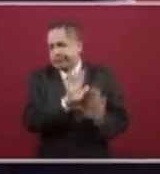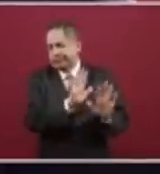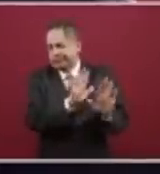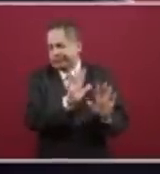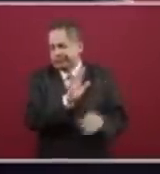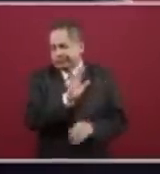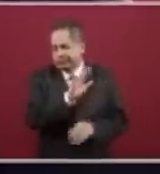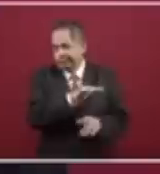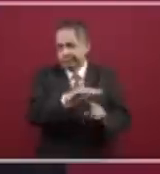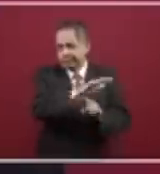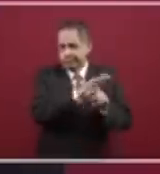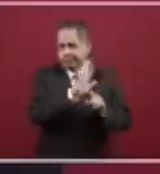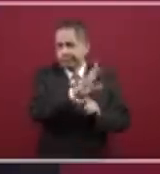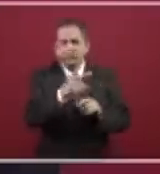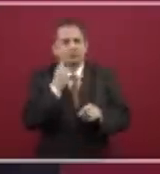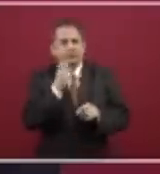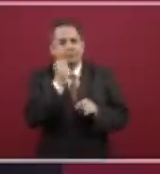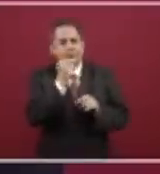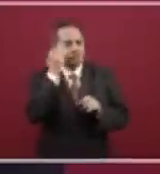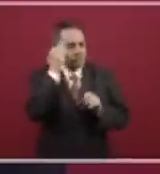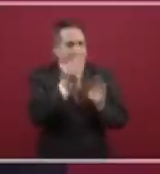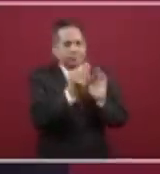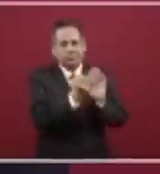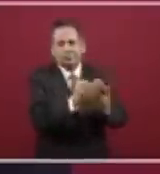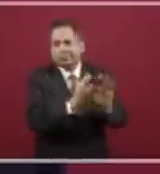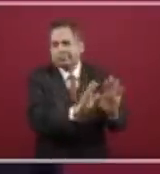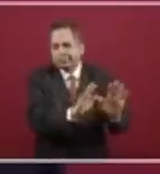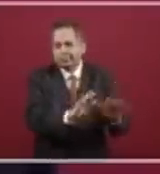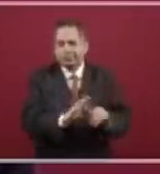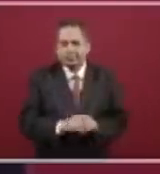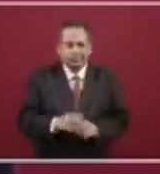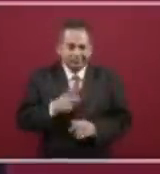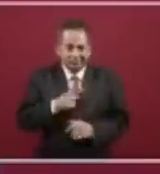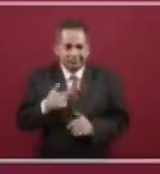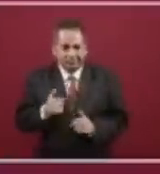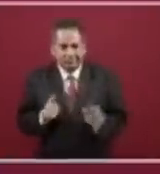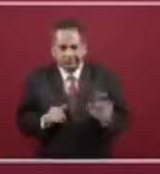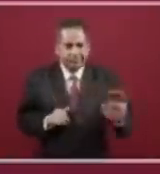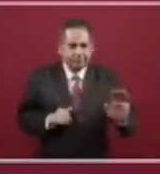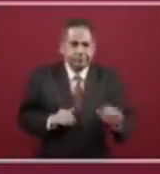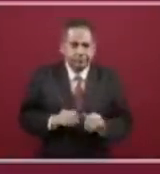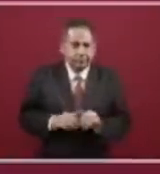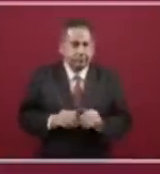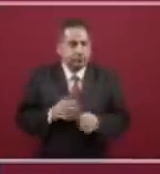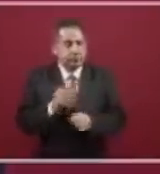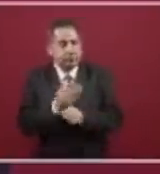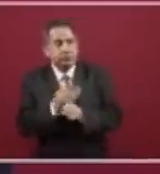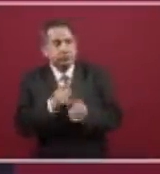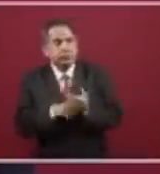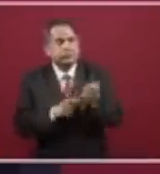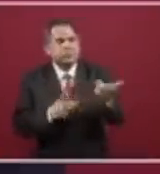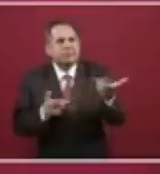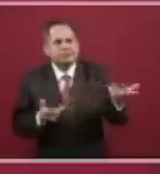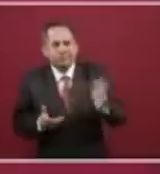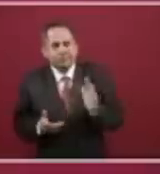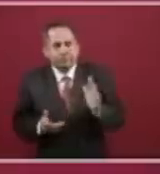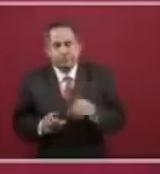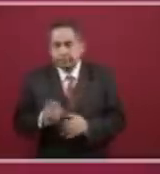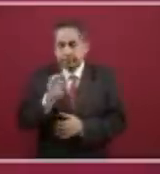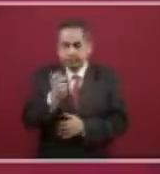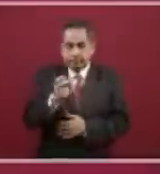circunstancia política es tiempo hay que entender los tiempos que estamos viviendo y por